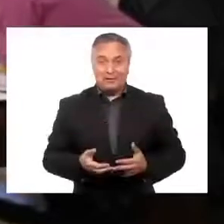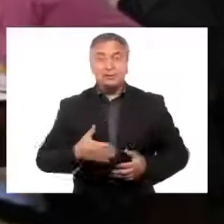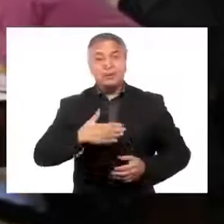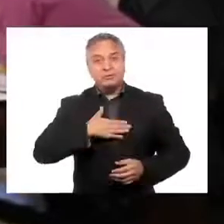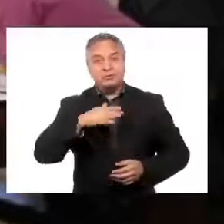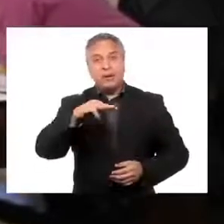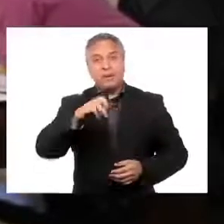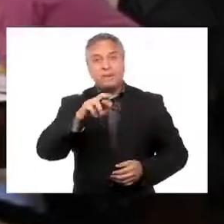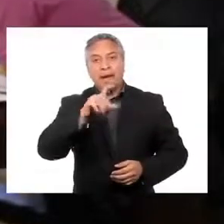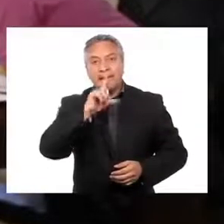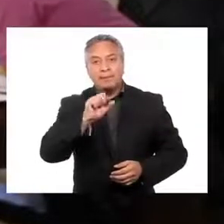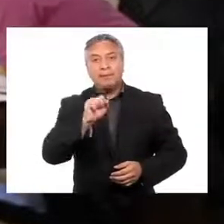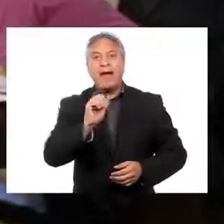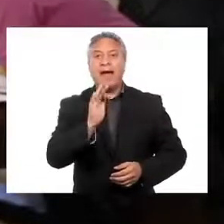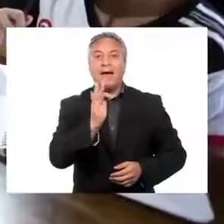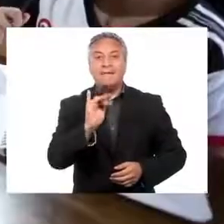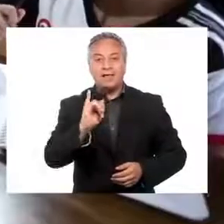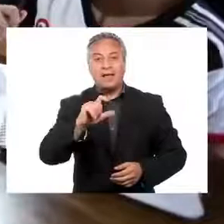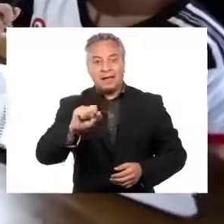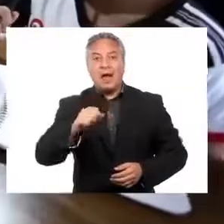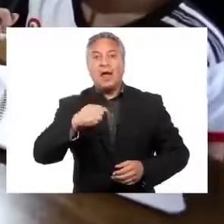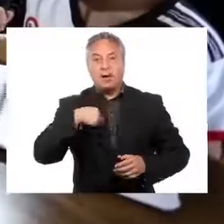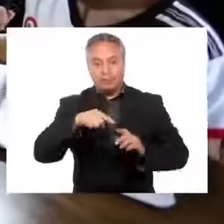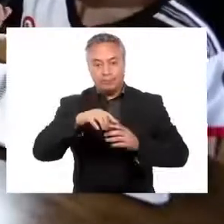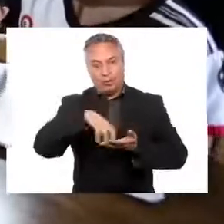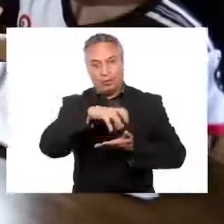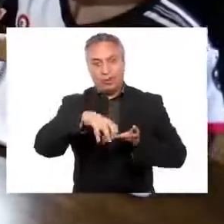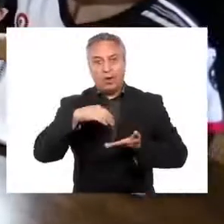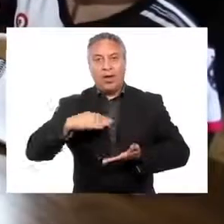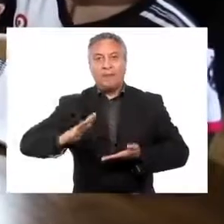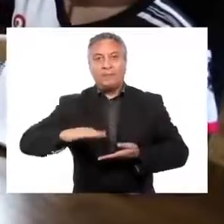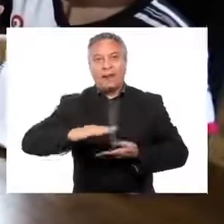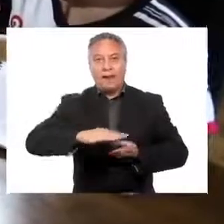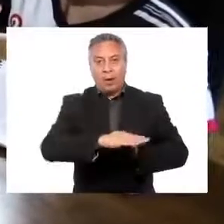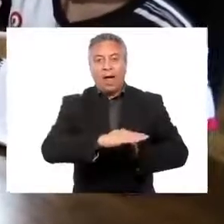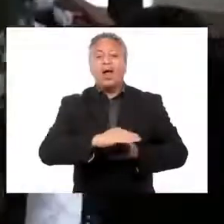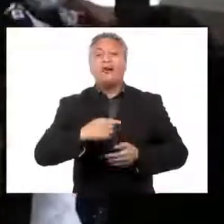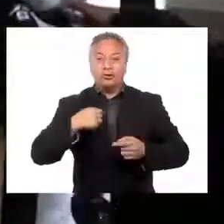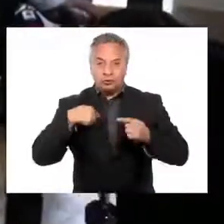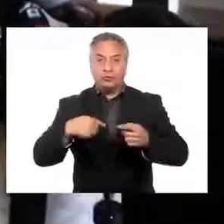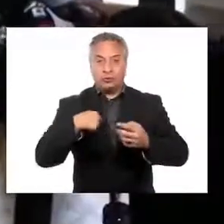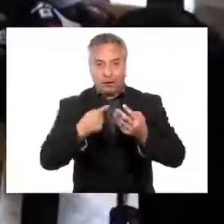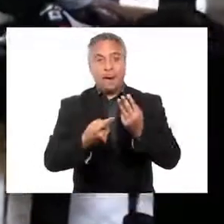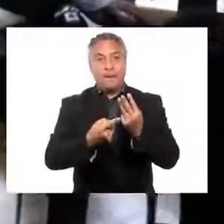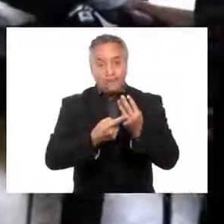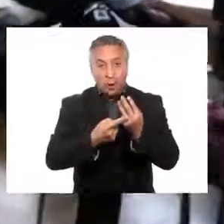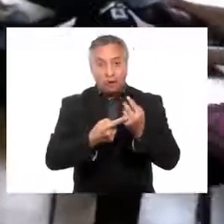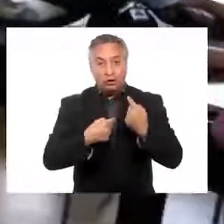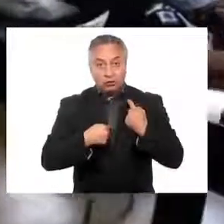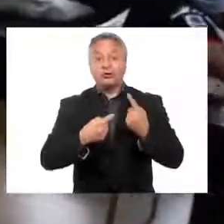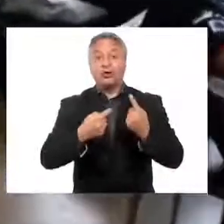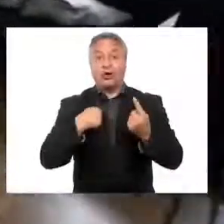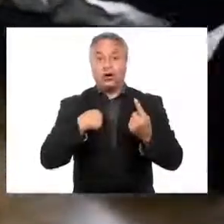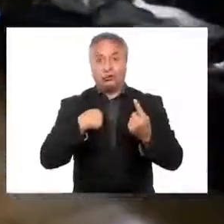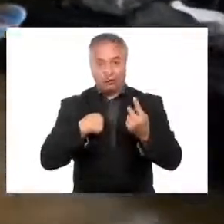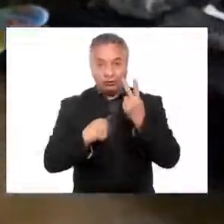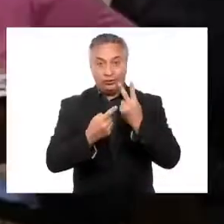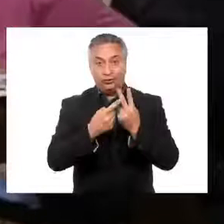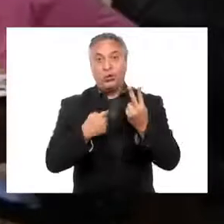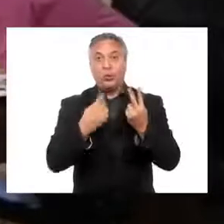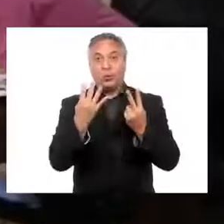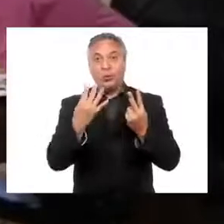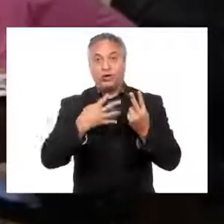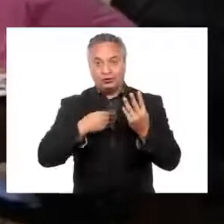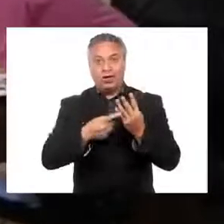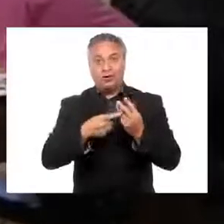nombre es Marta Victoria Fica Fica, soy de la comuna de Talcahuano. Y mi familia la componemos mi esposo, yo y mis cuatro hijos. Tengo